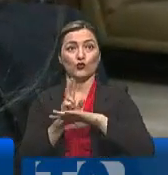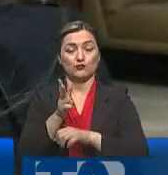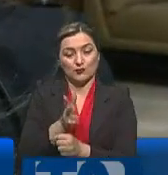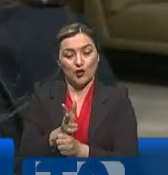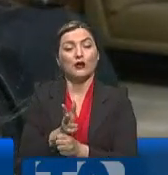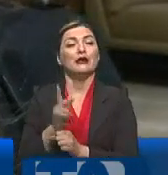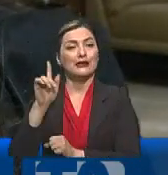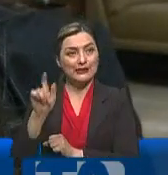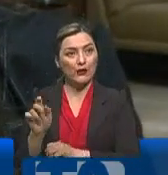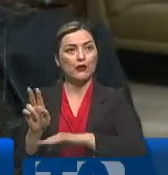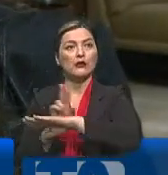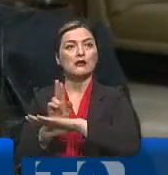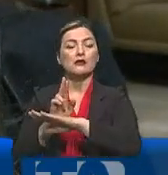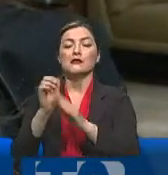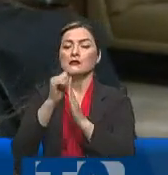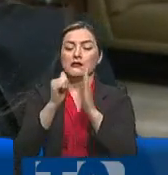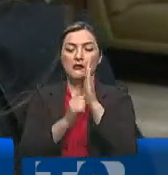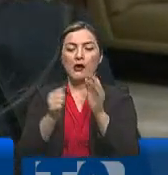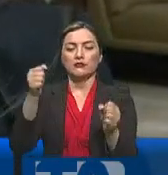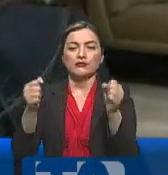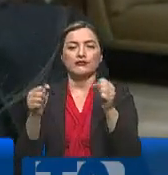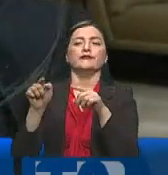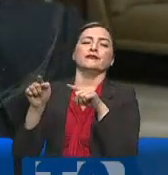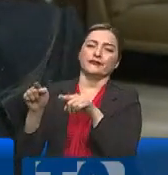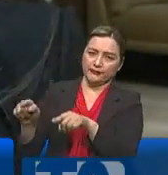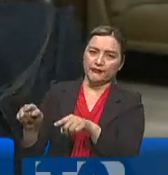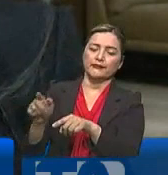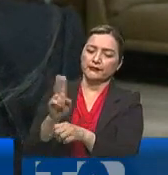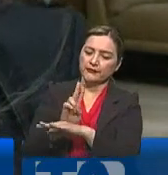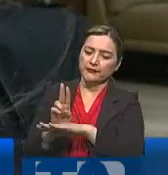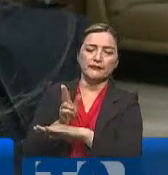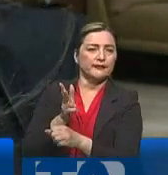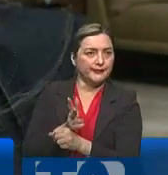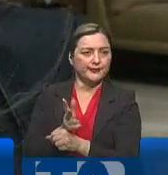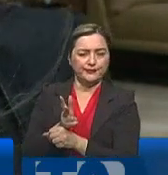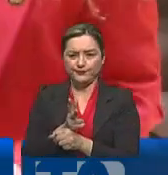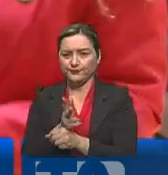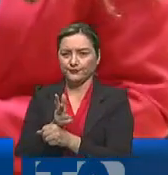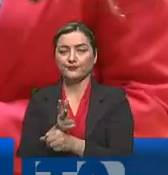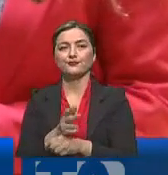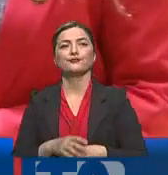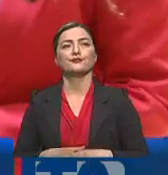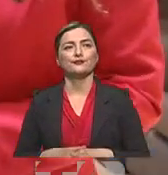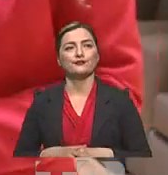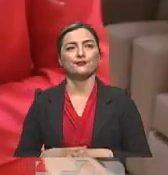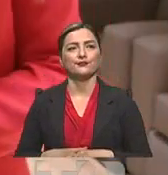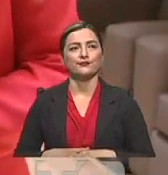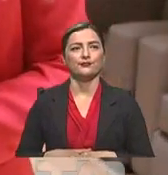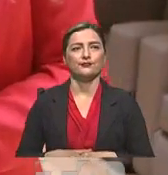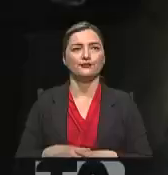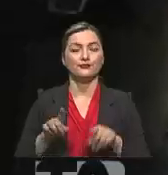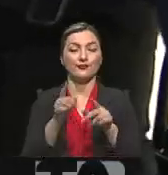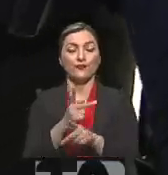siendo utilizados por la Agencia Metropolitana de Tránsito, quién es el que de alguna manera debe registrar las infracciones. Sin embargo, por otro lado,